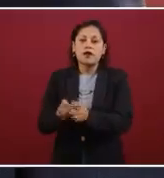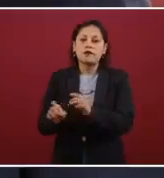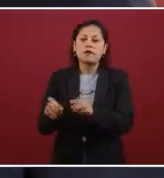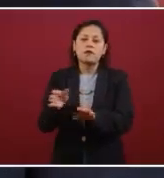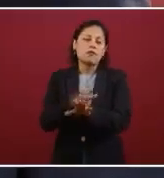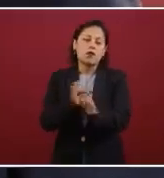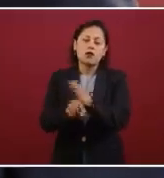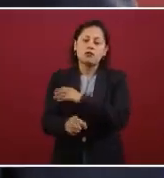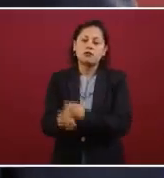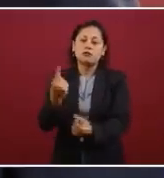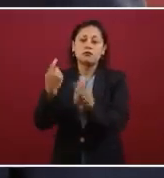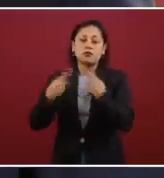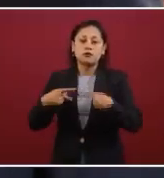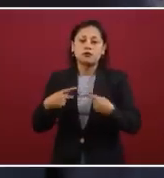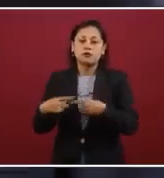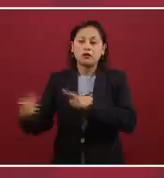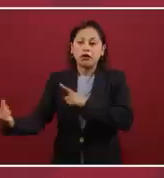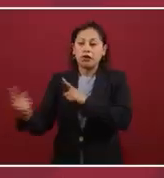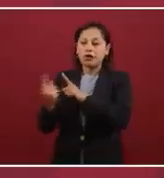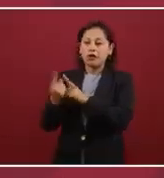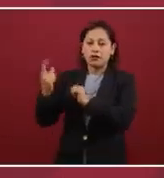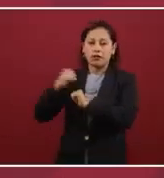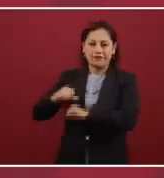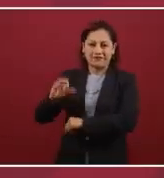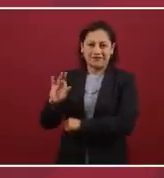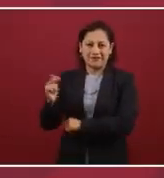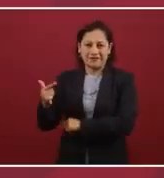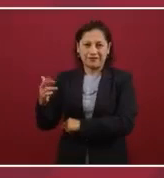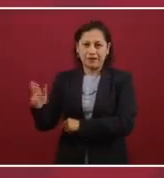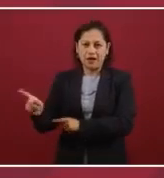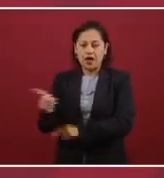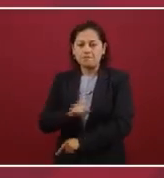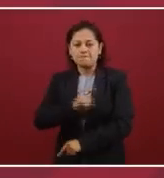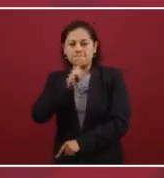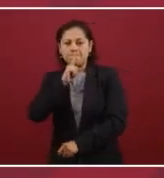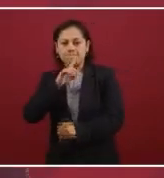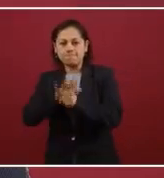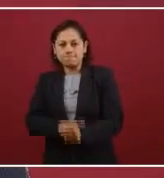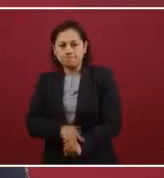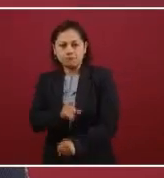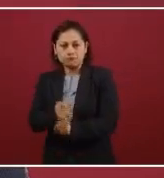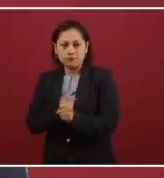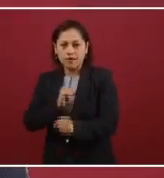decirle, me congelas ese expediente.